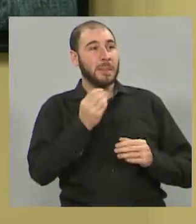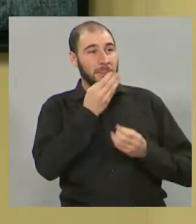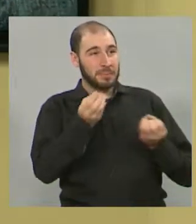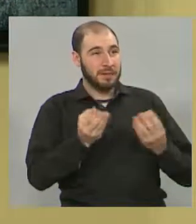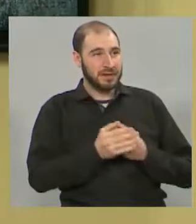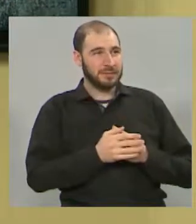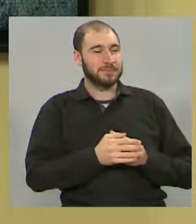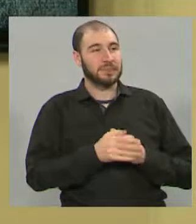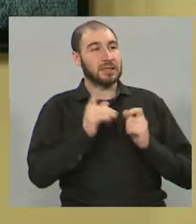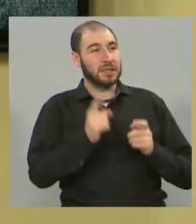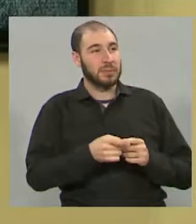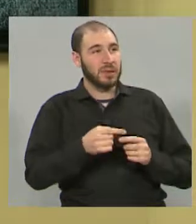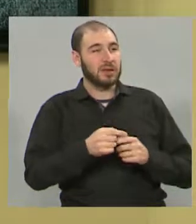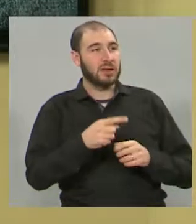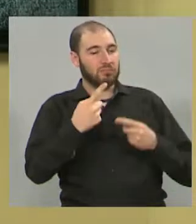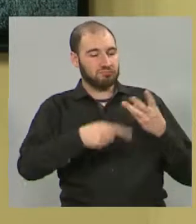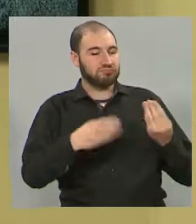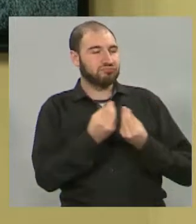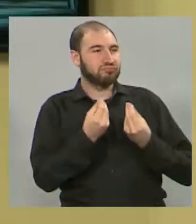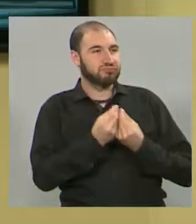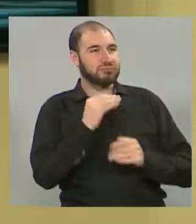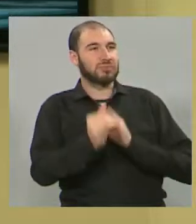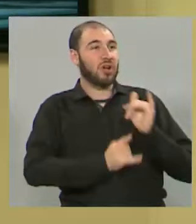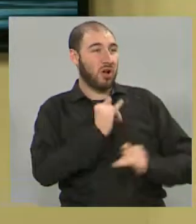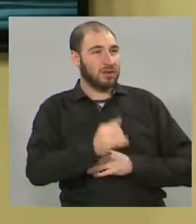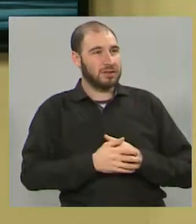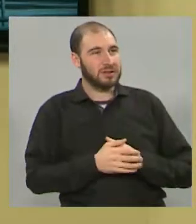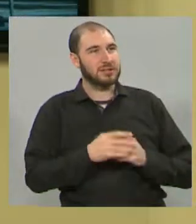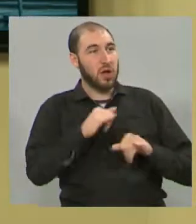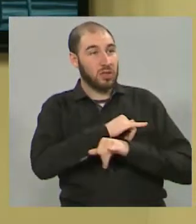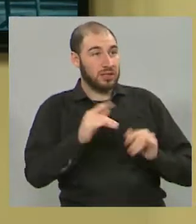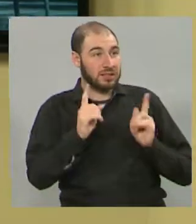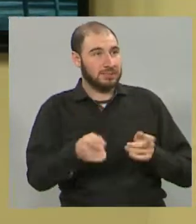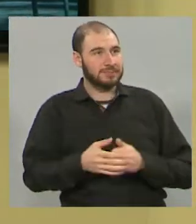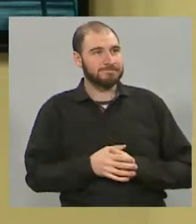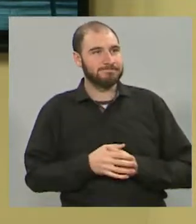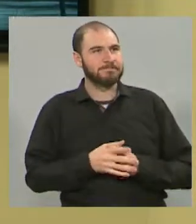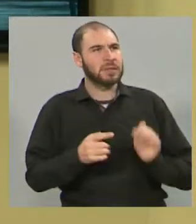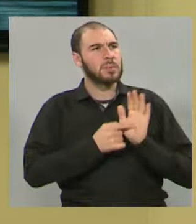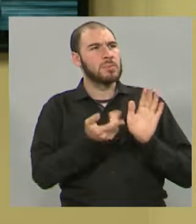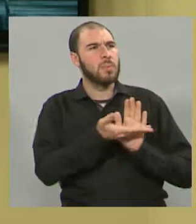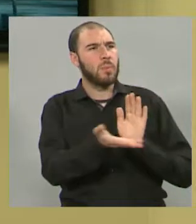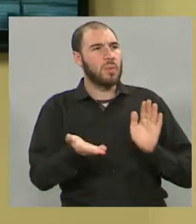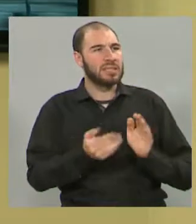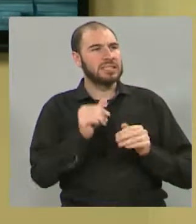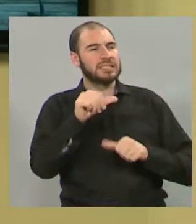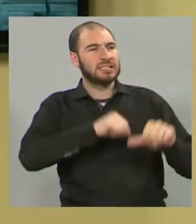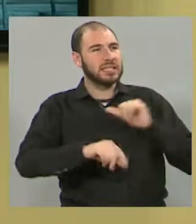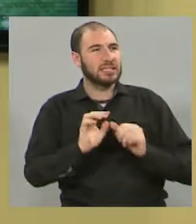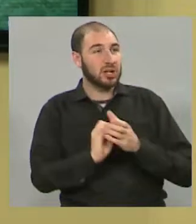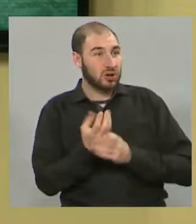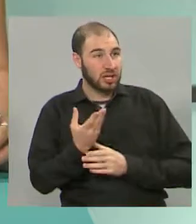como siempre además hay muchas actividades para compartir muchas noticias y una muestra también de ciencia y de